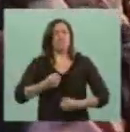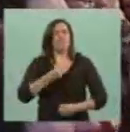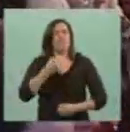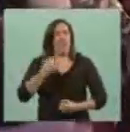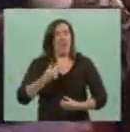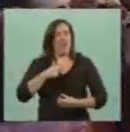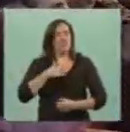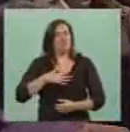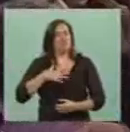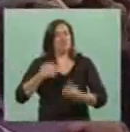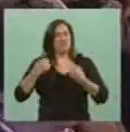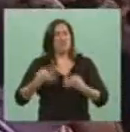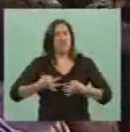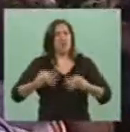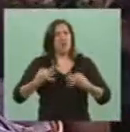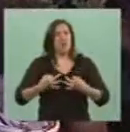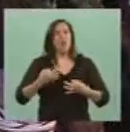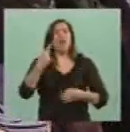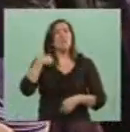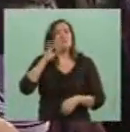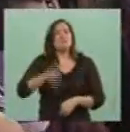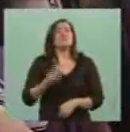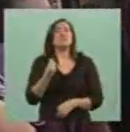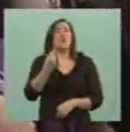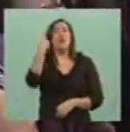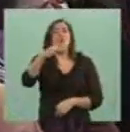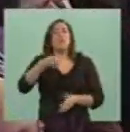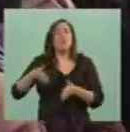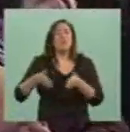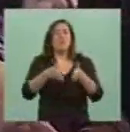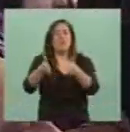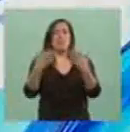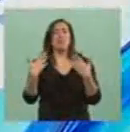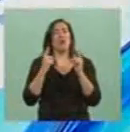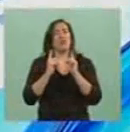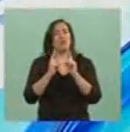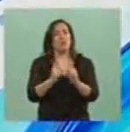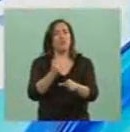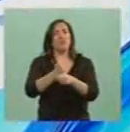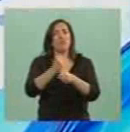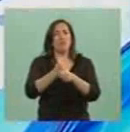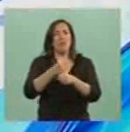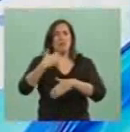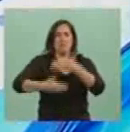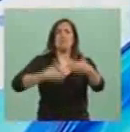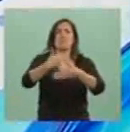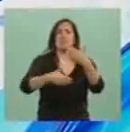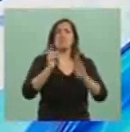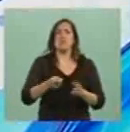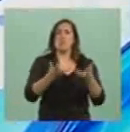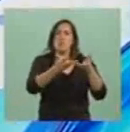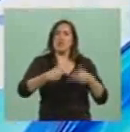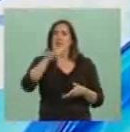muy convencida que el único camino que existe para persistir en este modelo, como ustedes